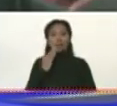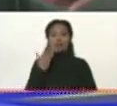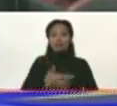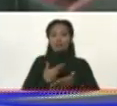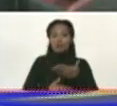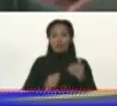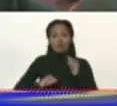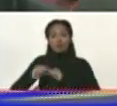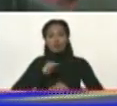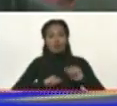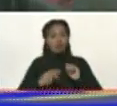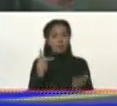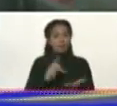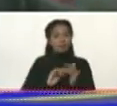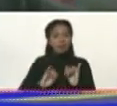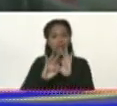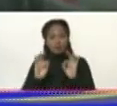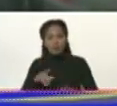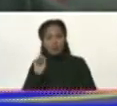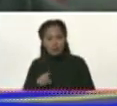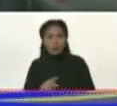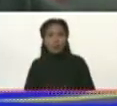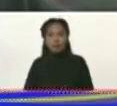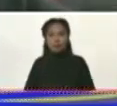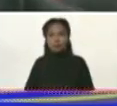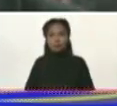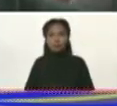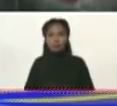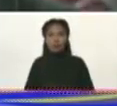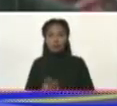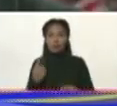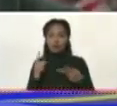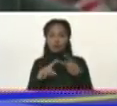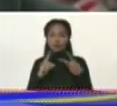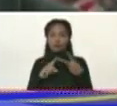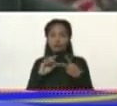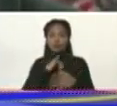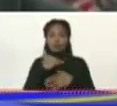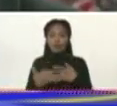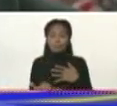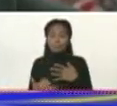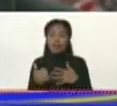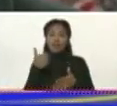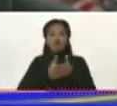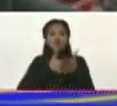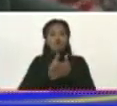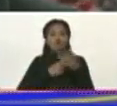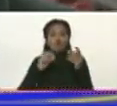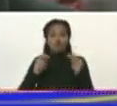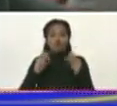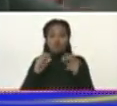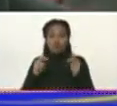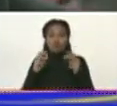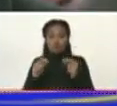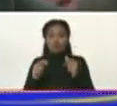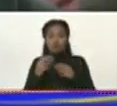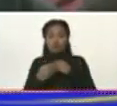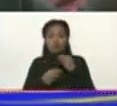los movimientos participantes. El otro elemento en el plan de lucha de acción